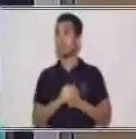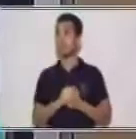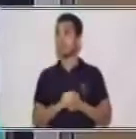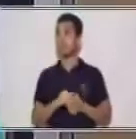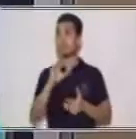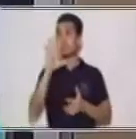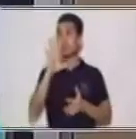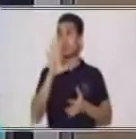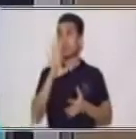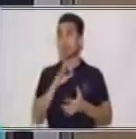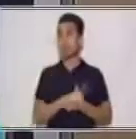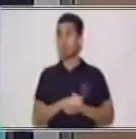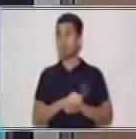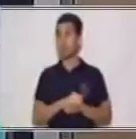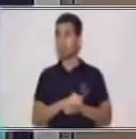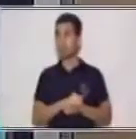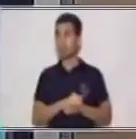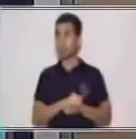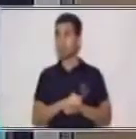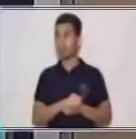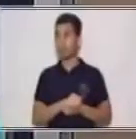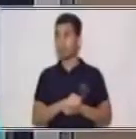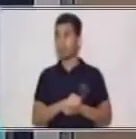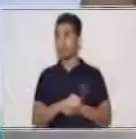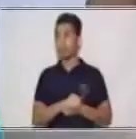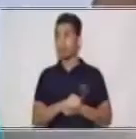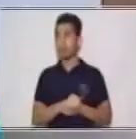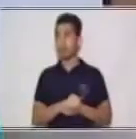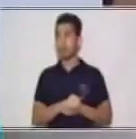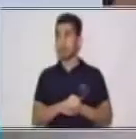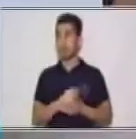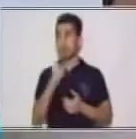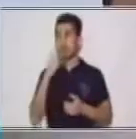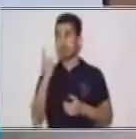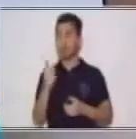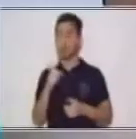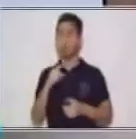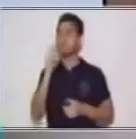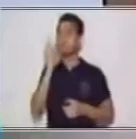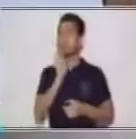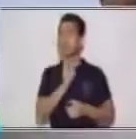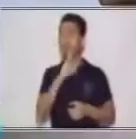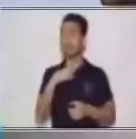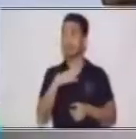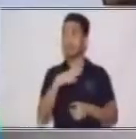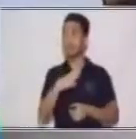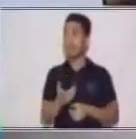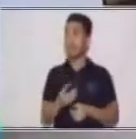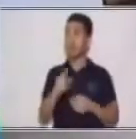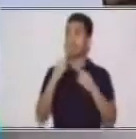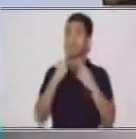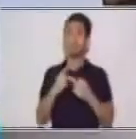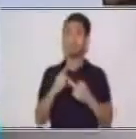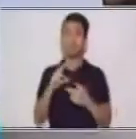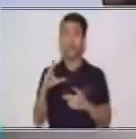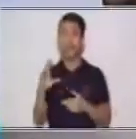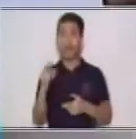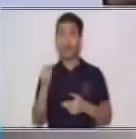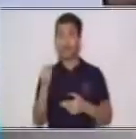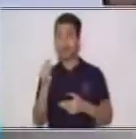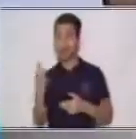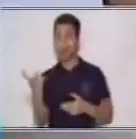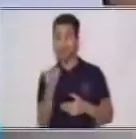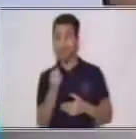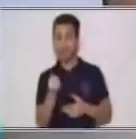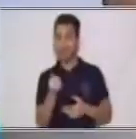5 de resultado. Y fue exacto. Correcto. Solo una observación, no siempre vamos a obtener resultados enteros. Nos pueden dar resultados